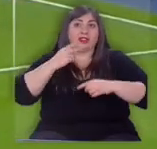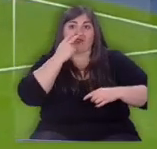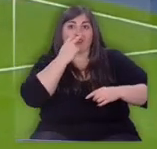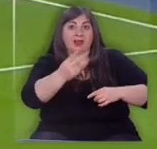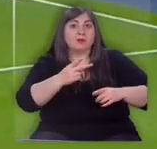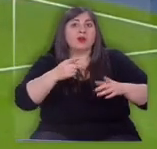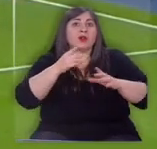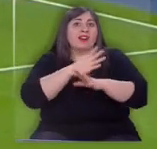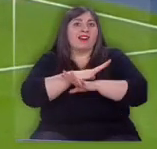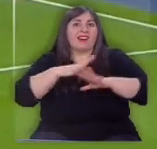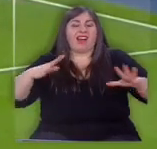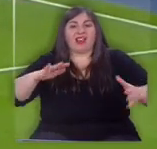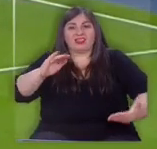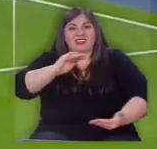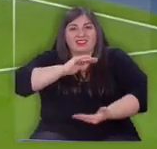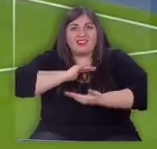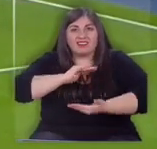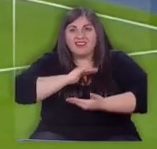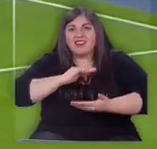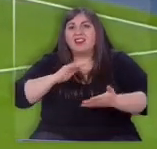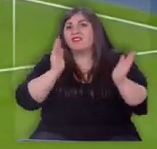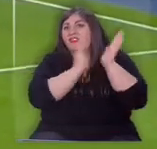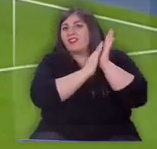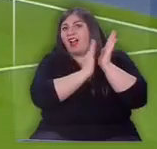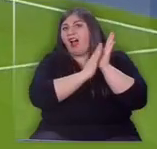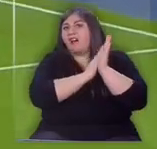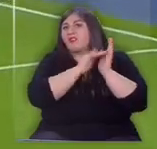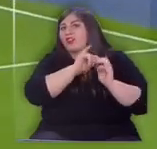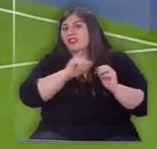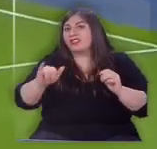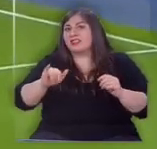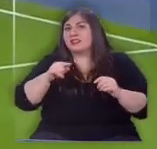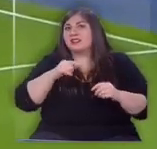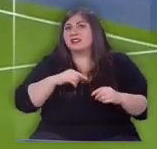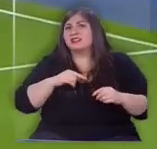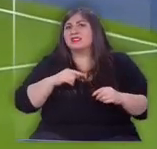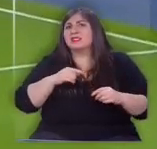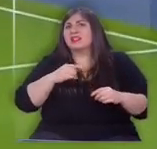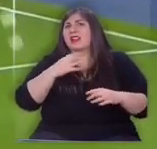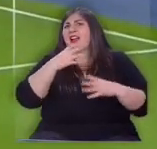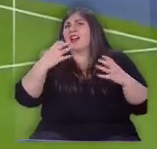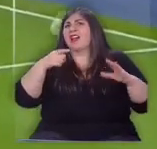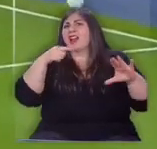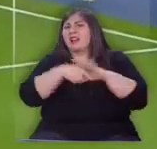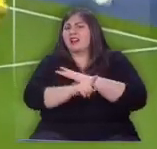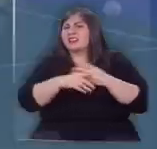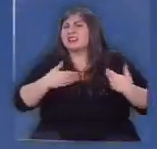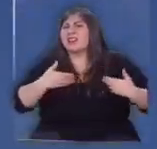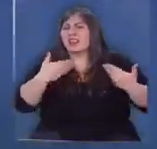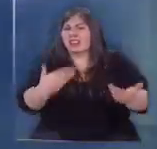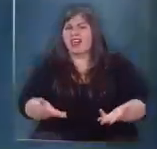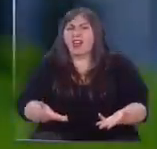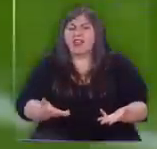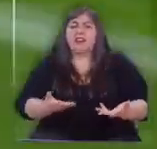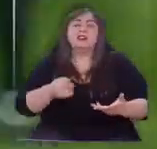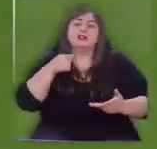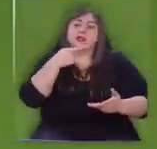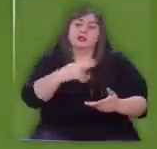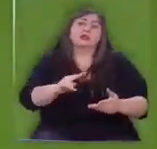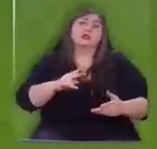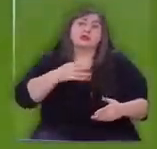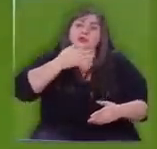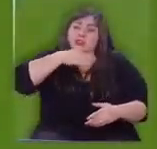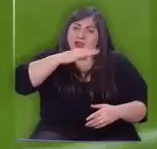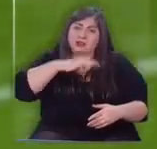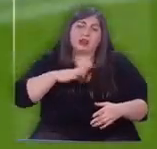imágenes de grandes atajadas de Claudio Bravo luego de esa nota de Sergio Pinto. Él señala luego en su relato,